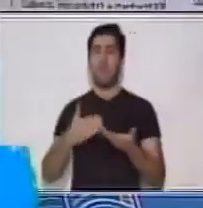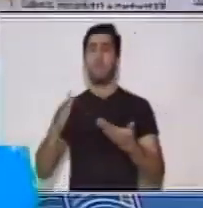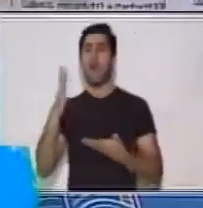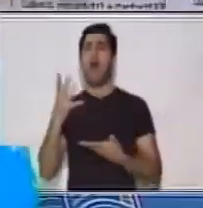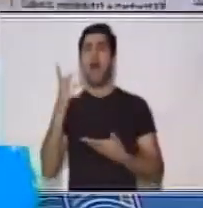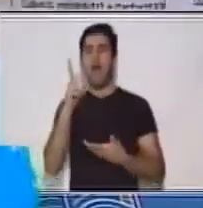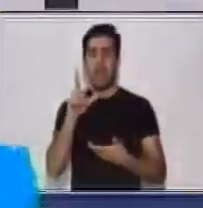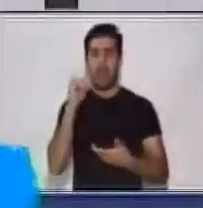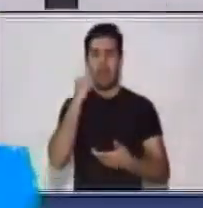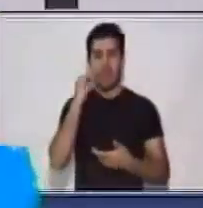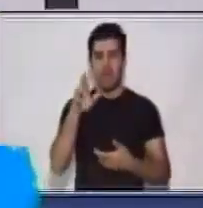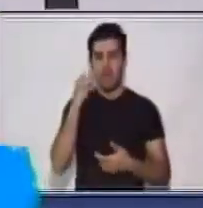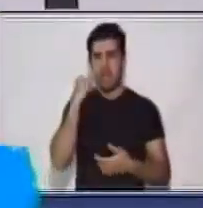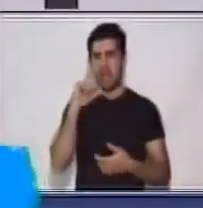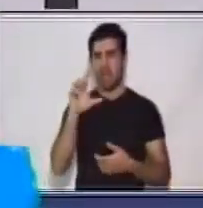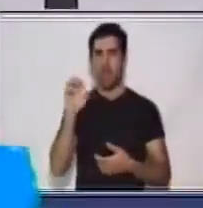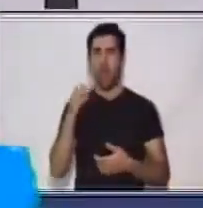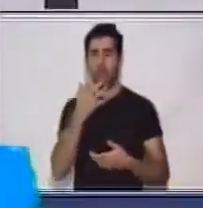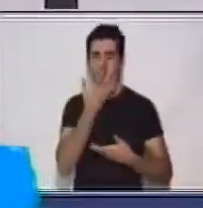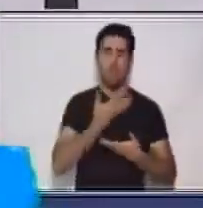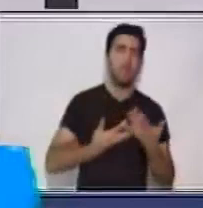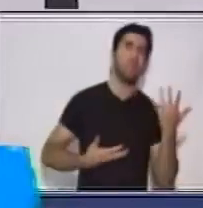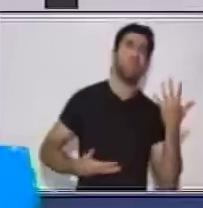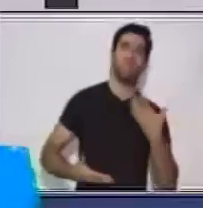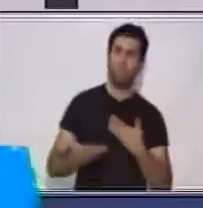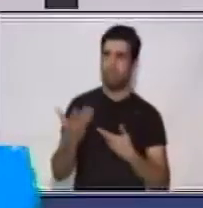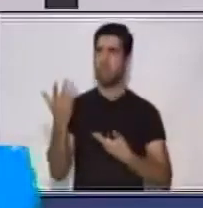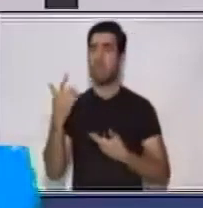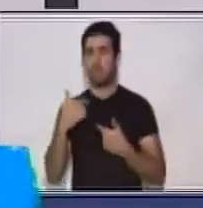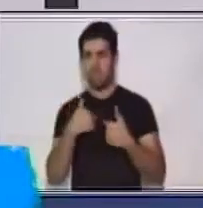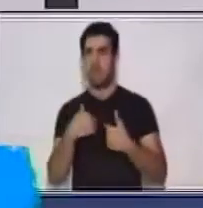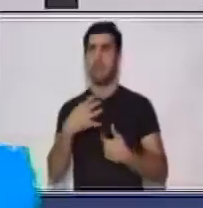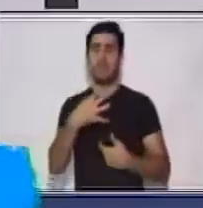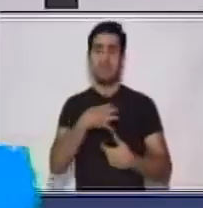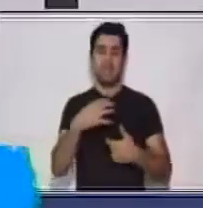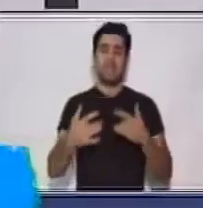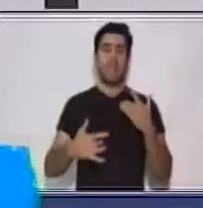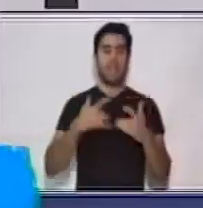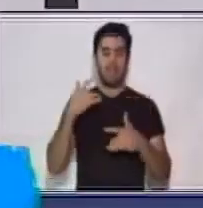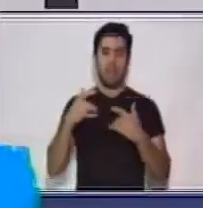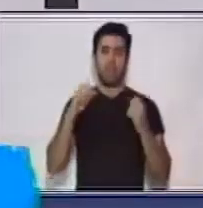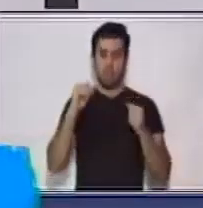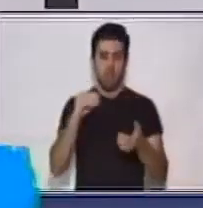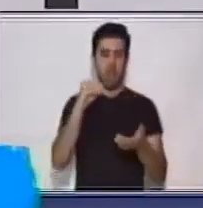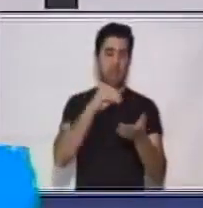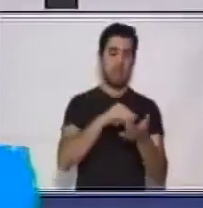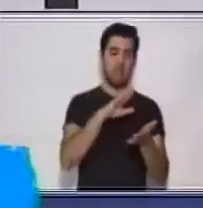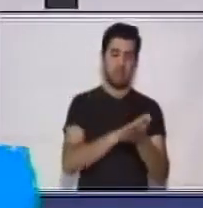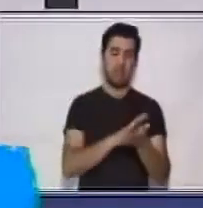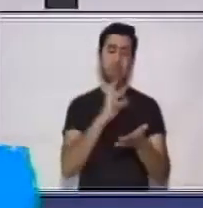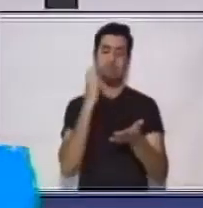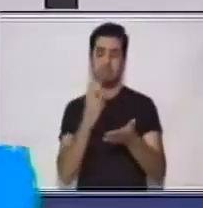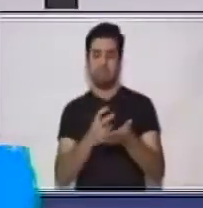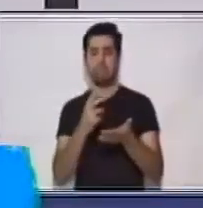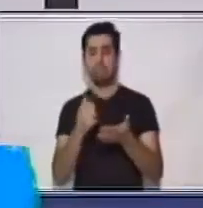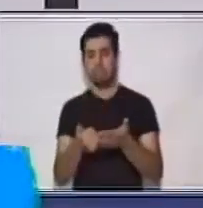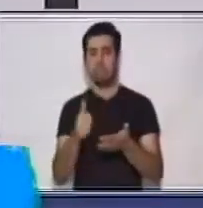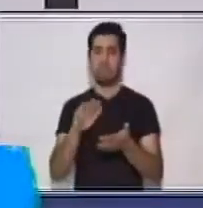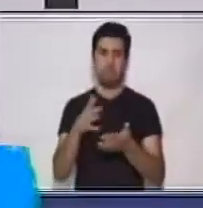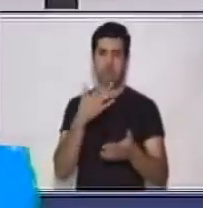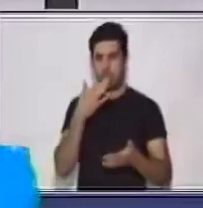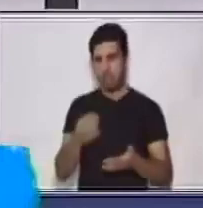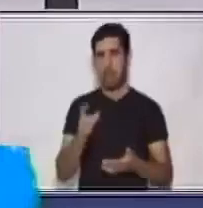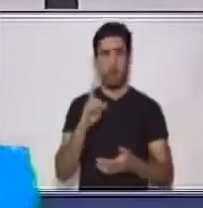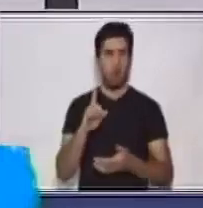pues es subjetivo porque pues son los sentimientos del autor y en algún momento pues pueden ser no reales,